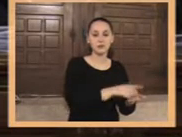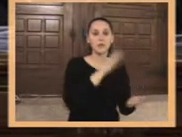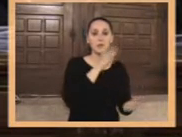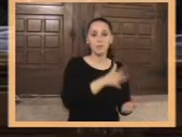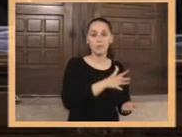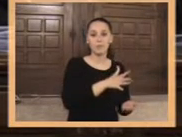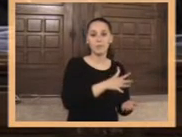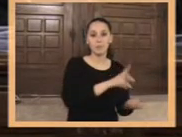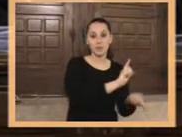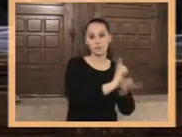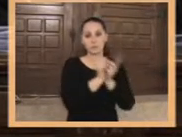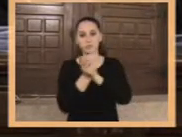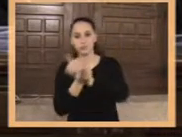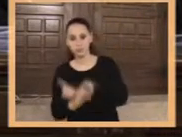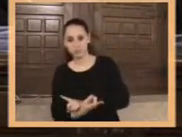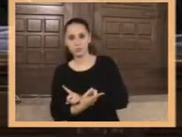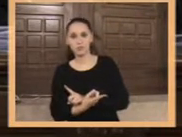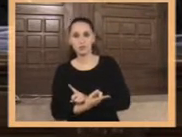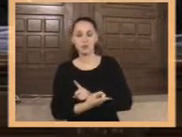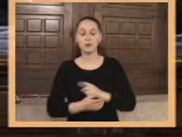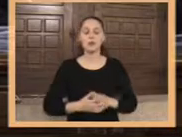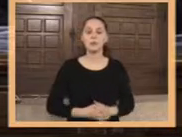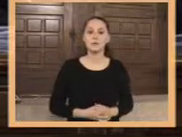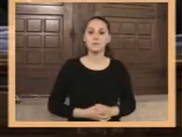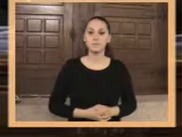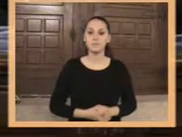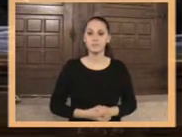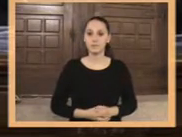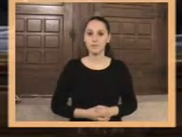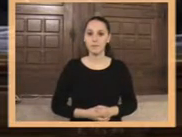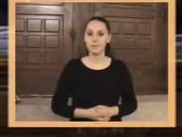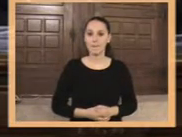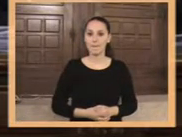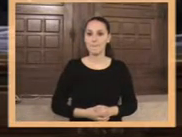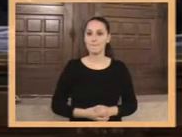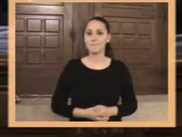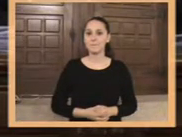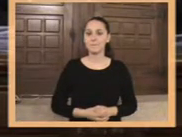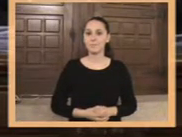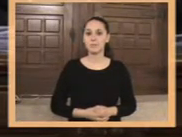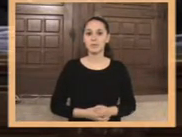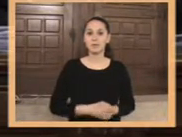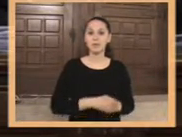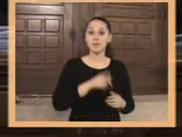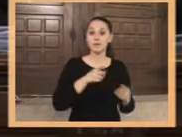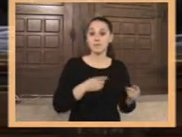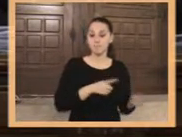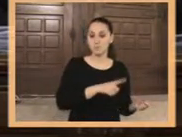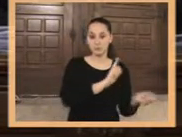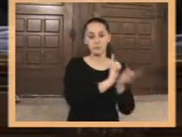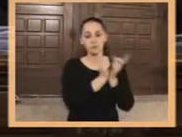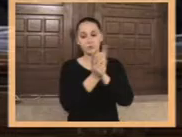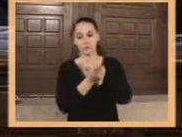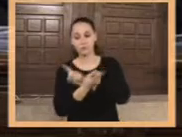esta casa, al margen del histórico que está en Las Claras. Eso es lo que vamos a trasladar. Si por bien es, lo